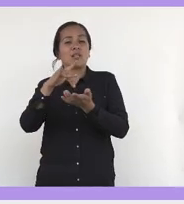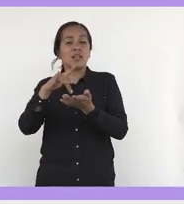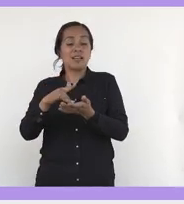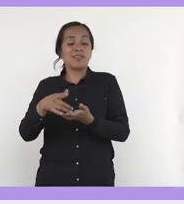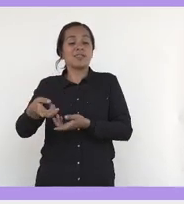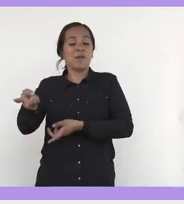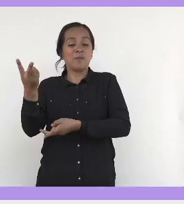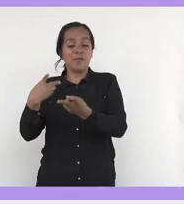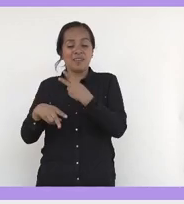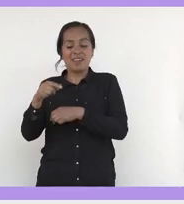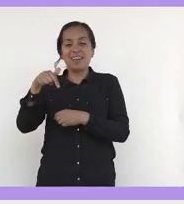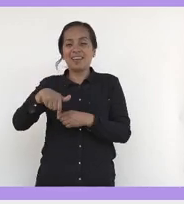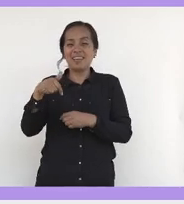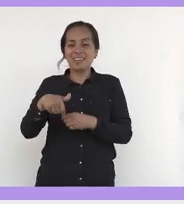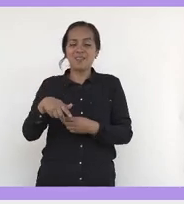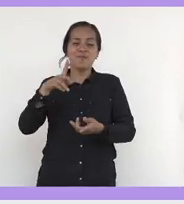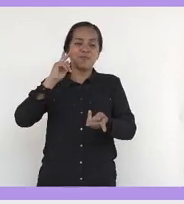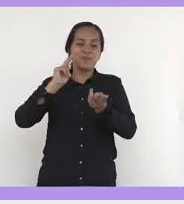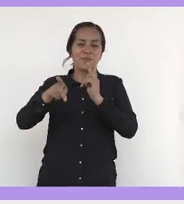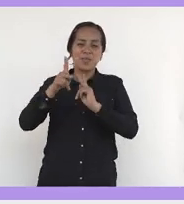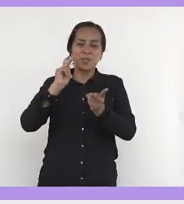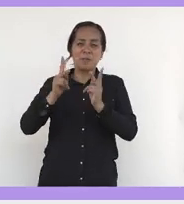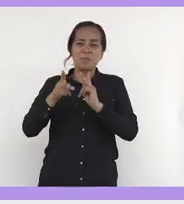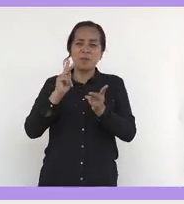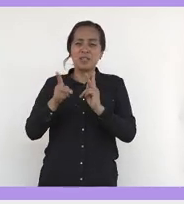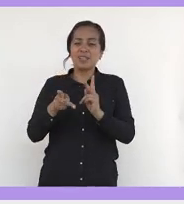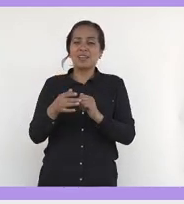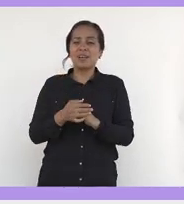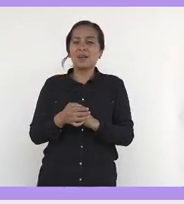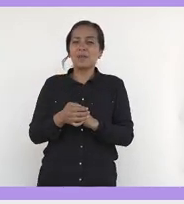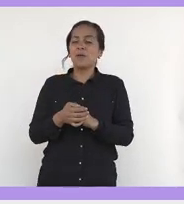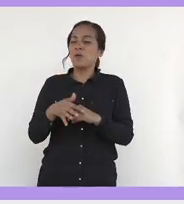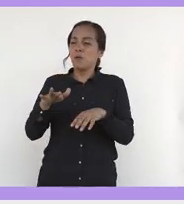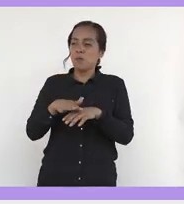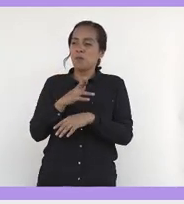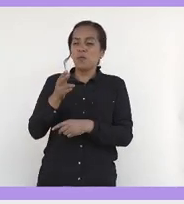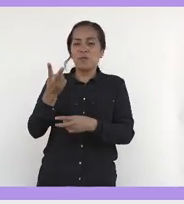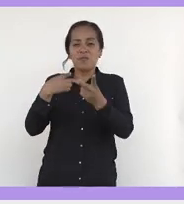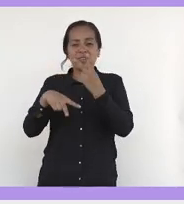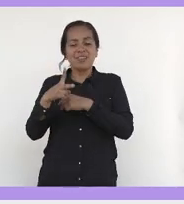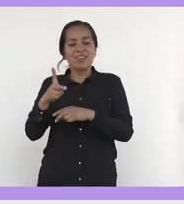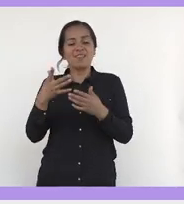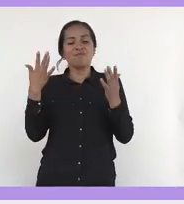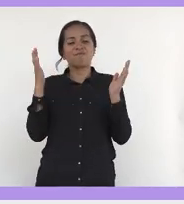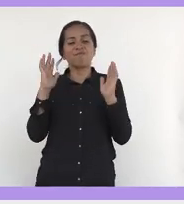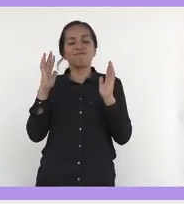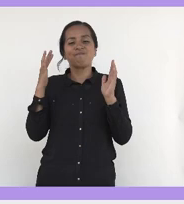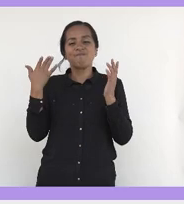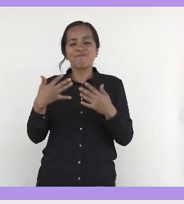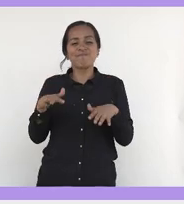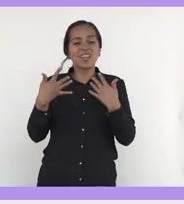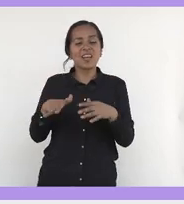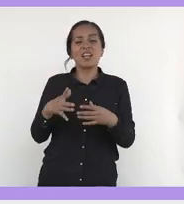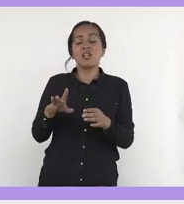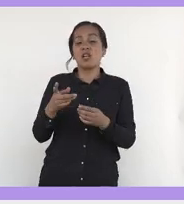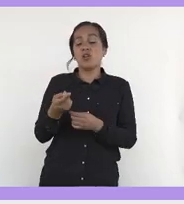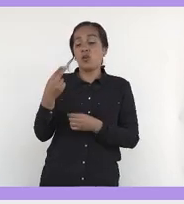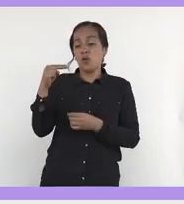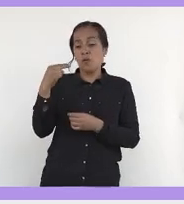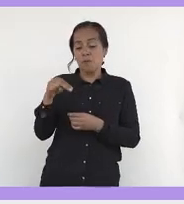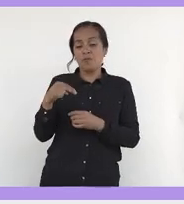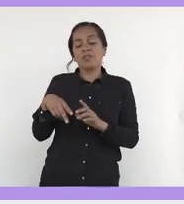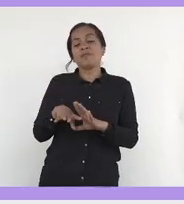el haber estado aquí está platicando no no a ti por venir por esta plática tan enriquecedora en nombre de